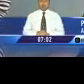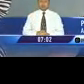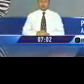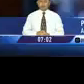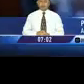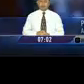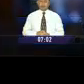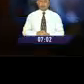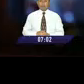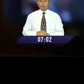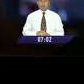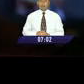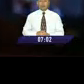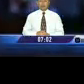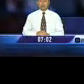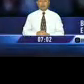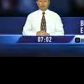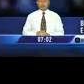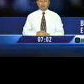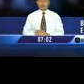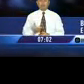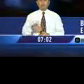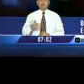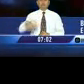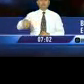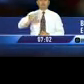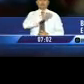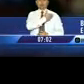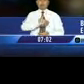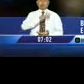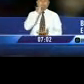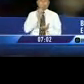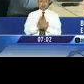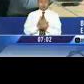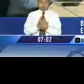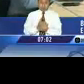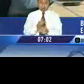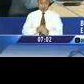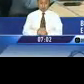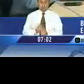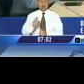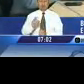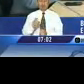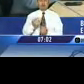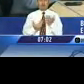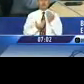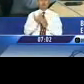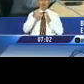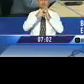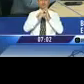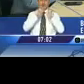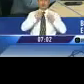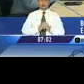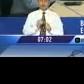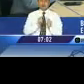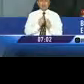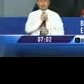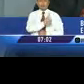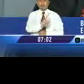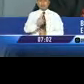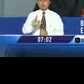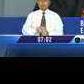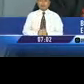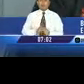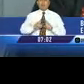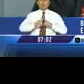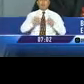las Fuerzas Armadas. De llegar a pasar el veto presidencial, se requerirá de un reglamento específico para cada institución. Sin